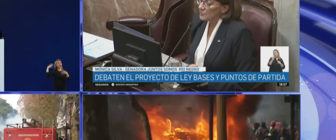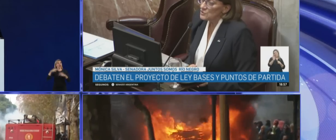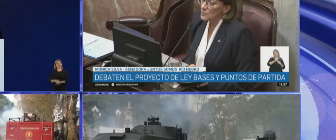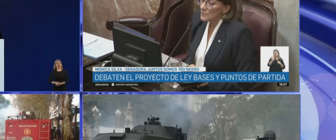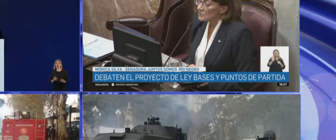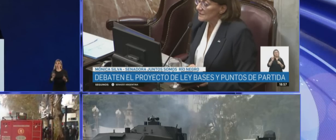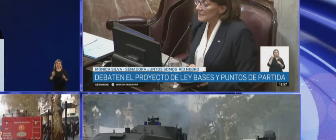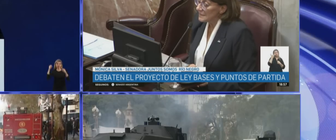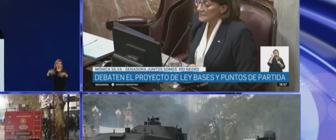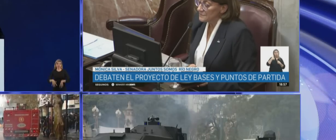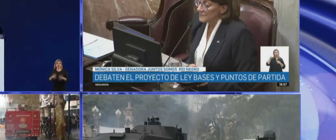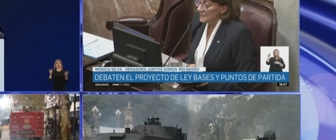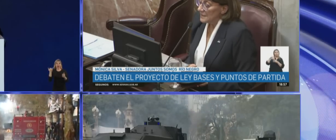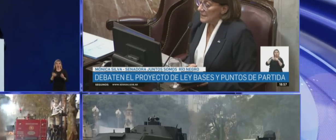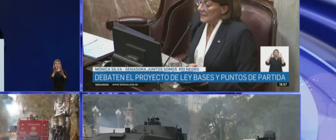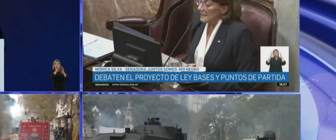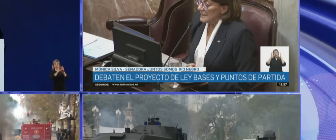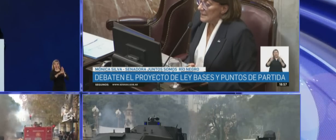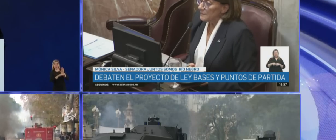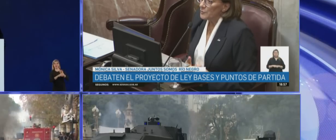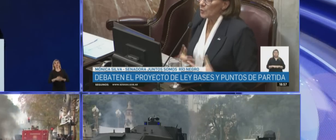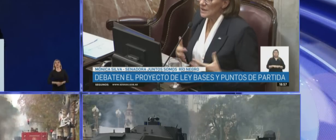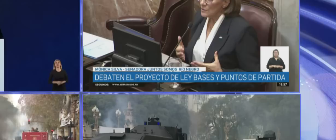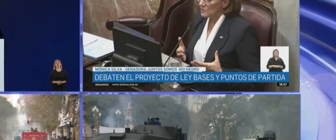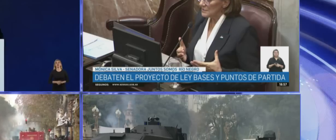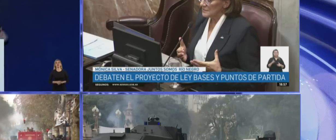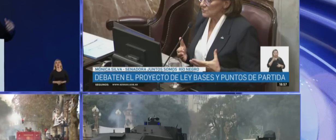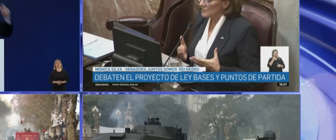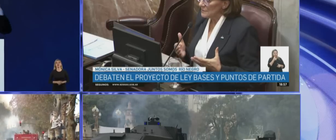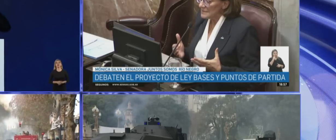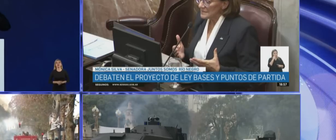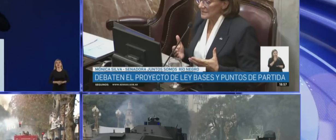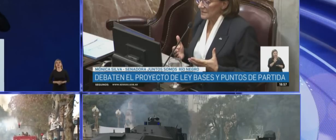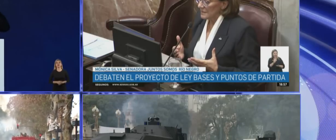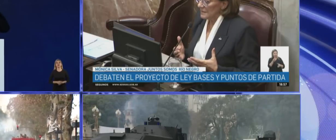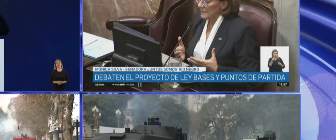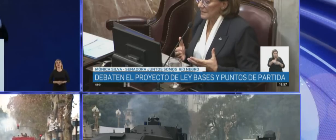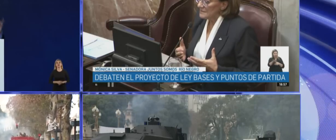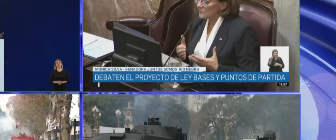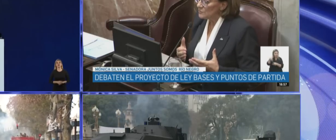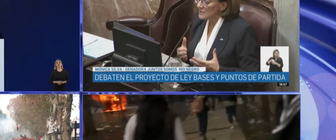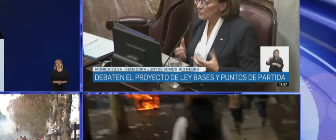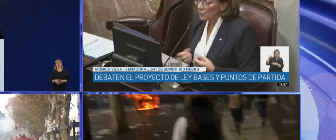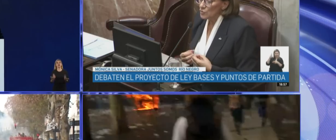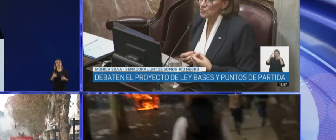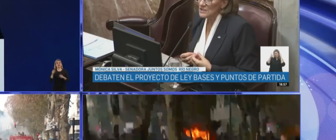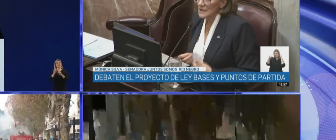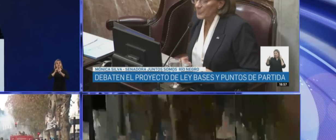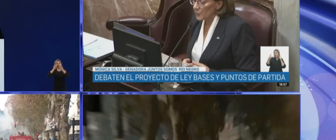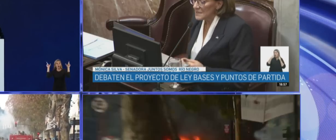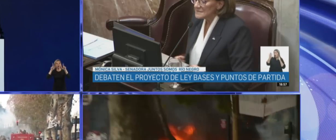hace bajar la inflación. Y en ese sentido, a mí me sorprende